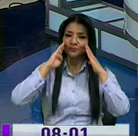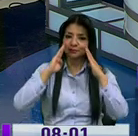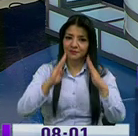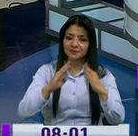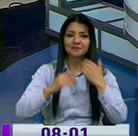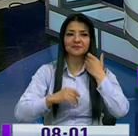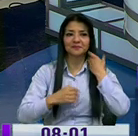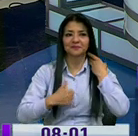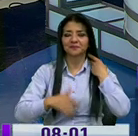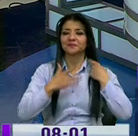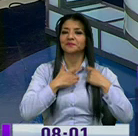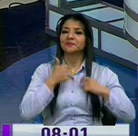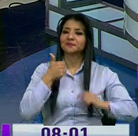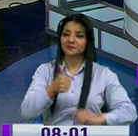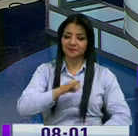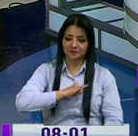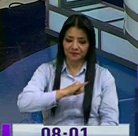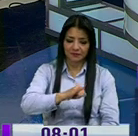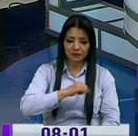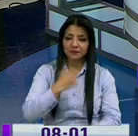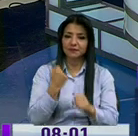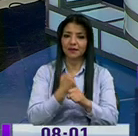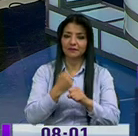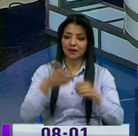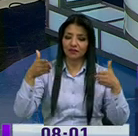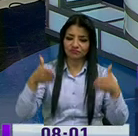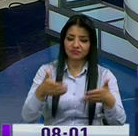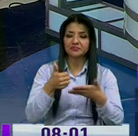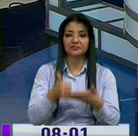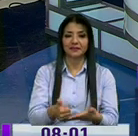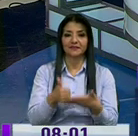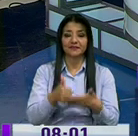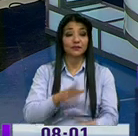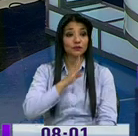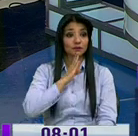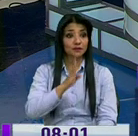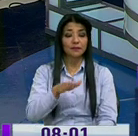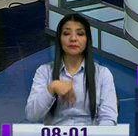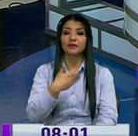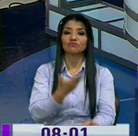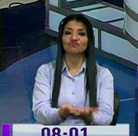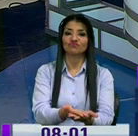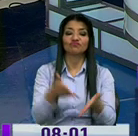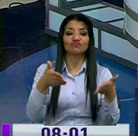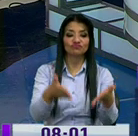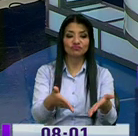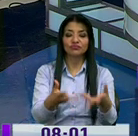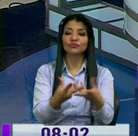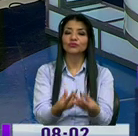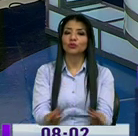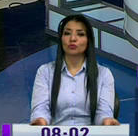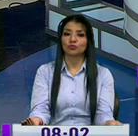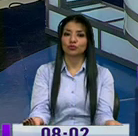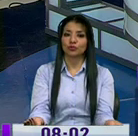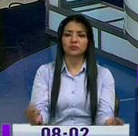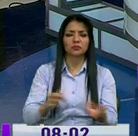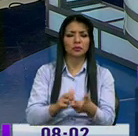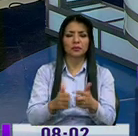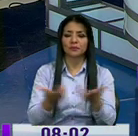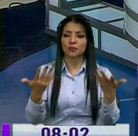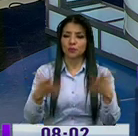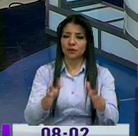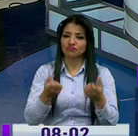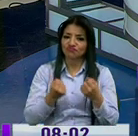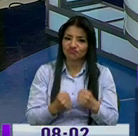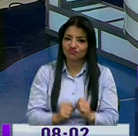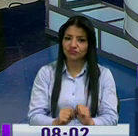es doliente de ustedes, el que trabaja en su beneficio, el que siempre está presente, el que tratamos de ayudar en lo que más se pueda, pero que